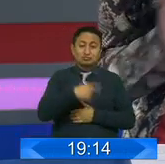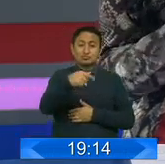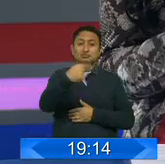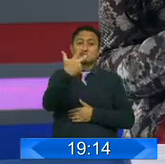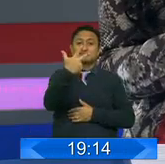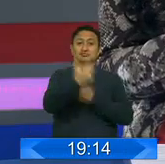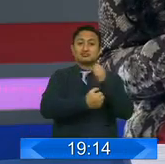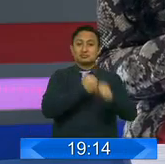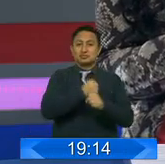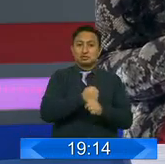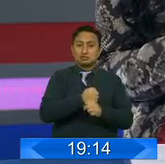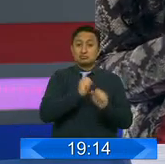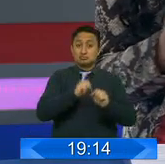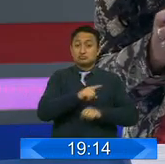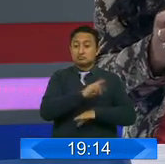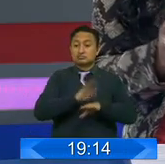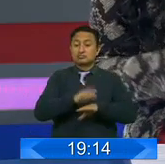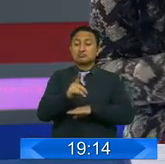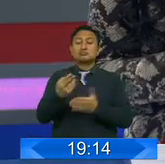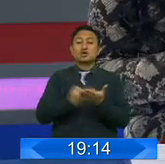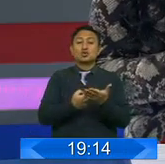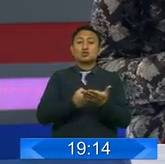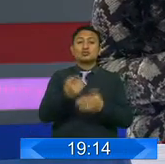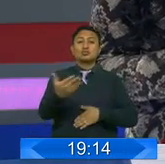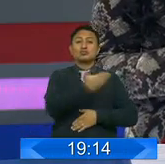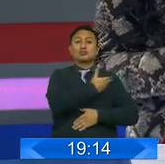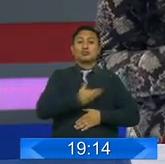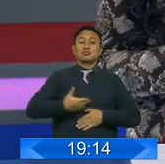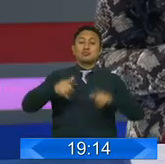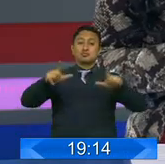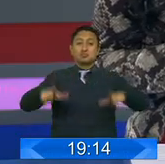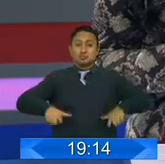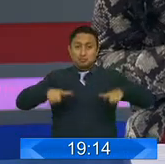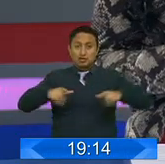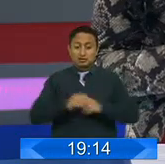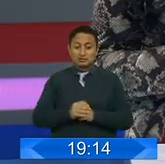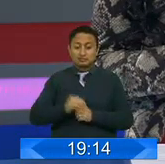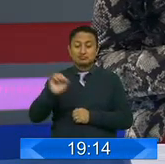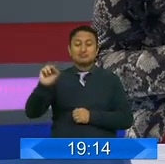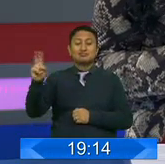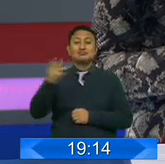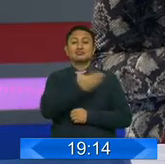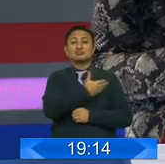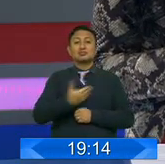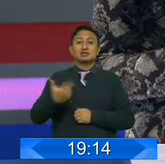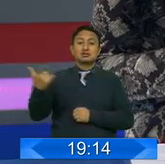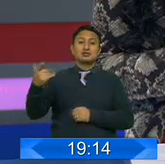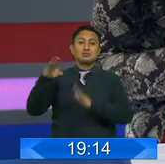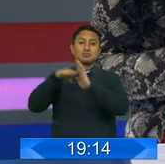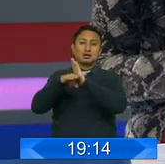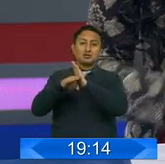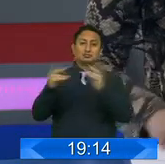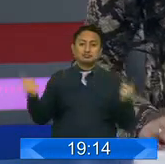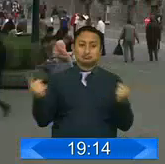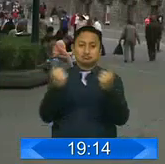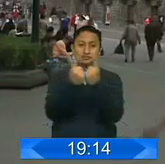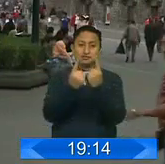3 años. Ese fue el resultado de una reunión entre el presidente Lenín Moreno y el vicepresidente de dicho organismo.